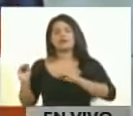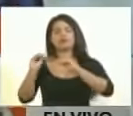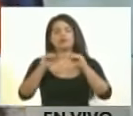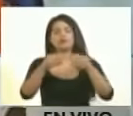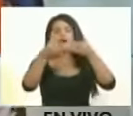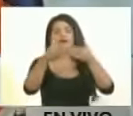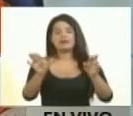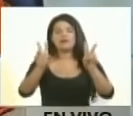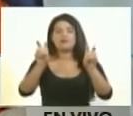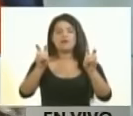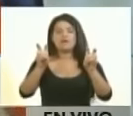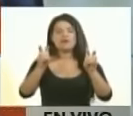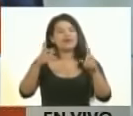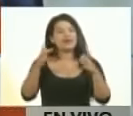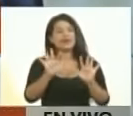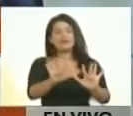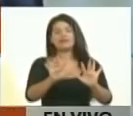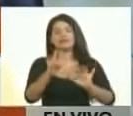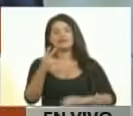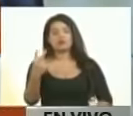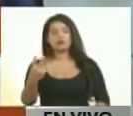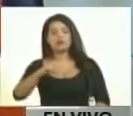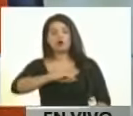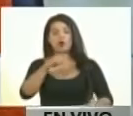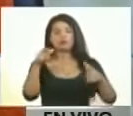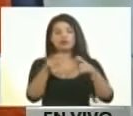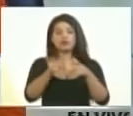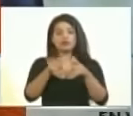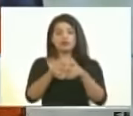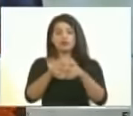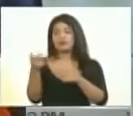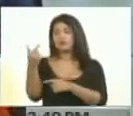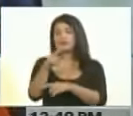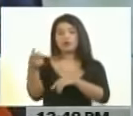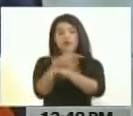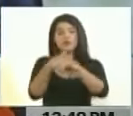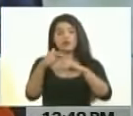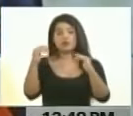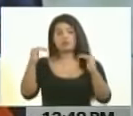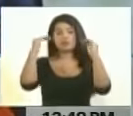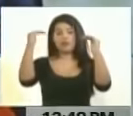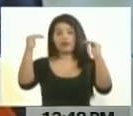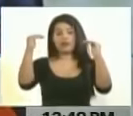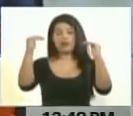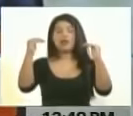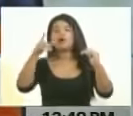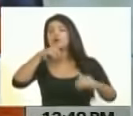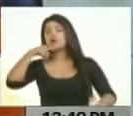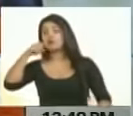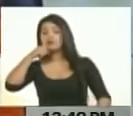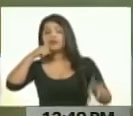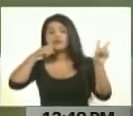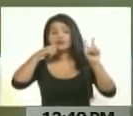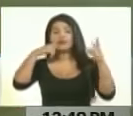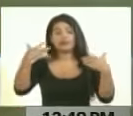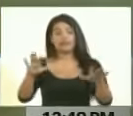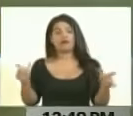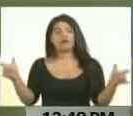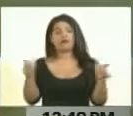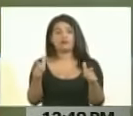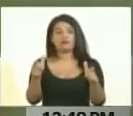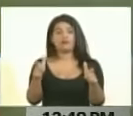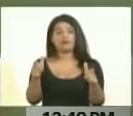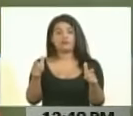la 12ª Comisión Intergubernamental de Alto Nivel Rusia-Venezuela,